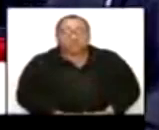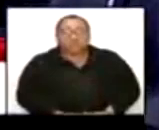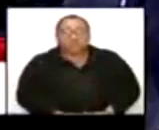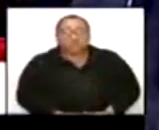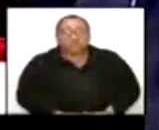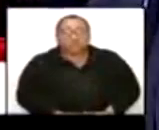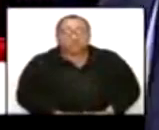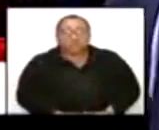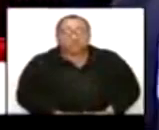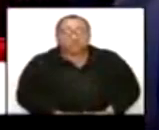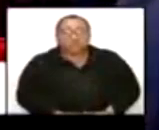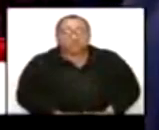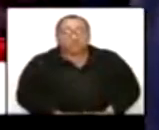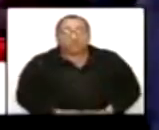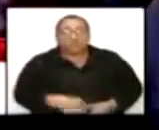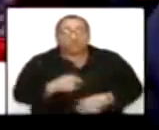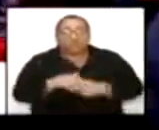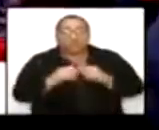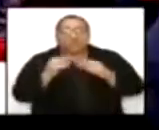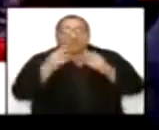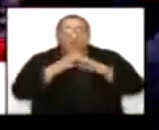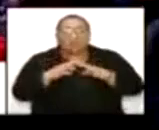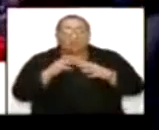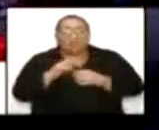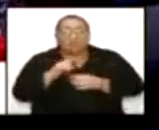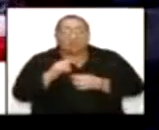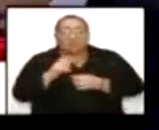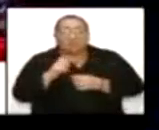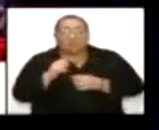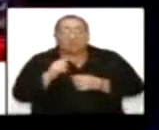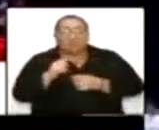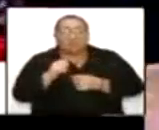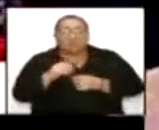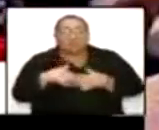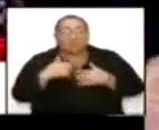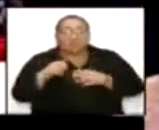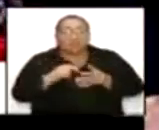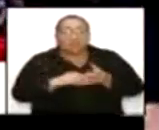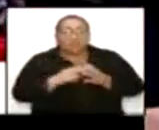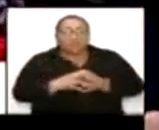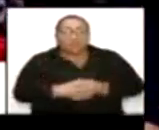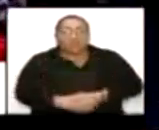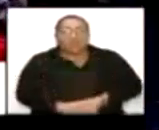¿Un niño en el vientre materno es un ser humano?